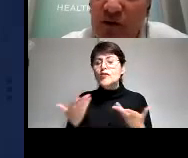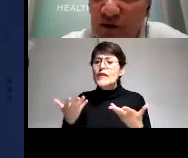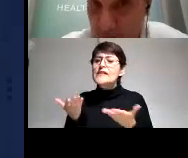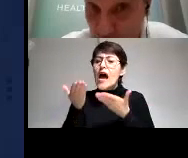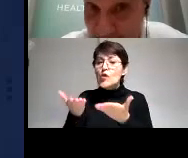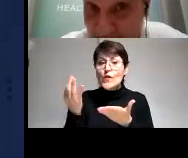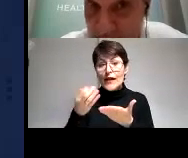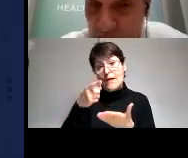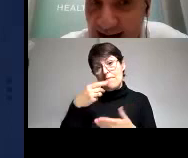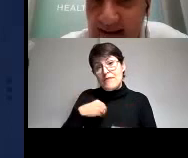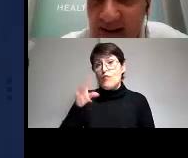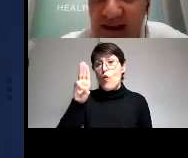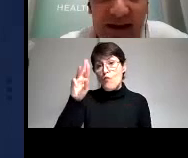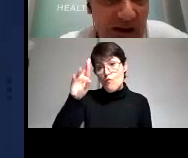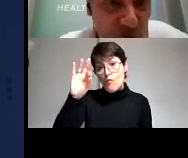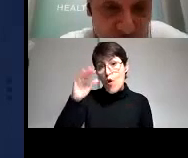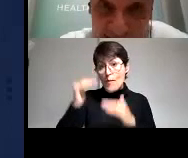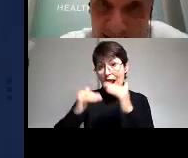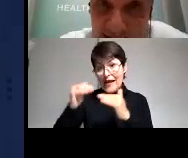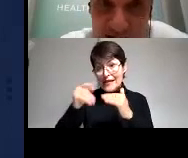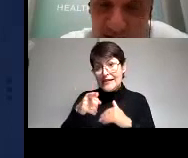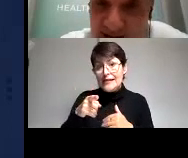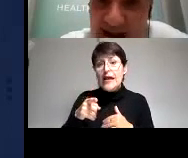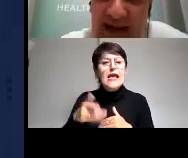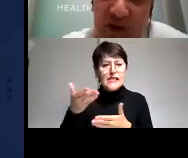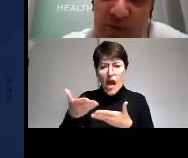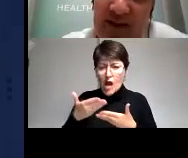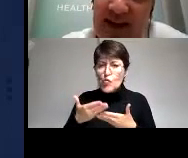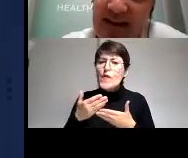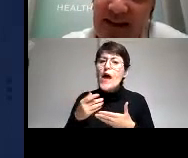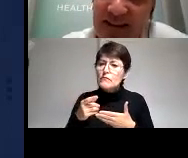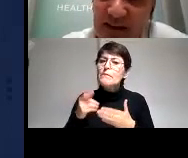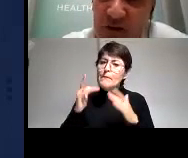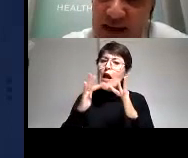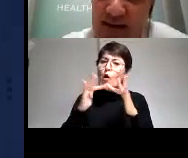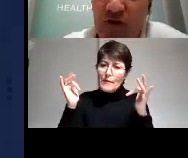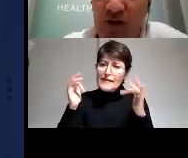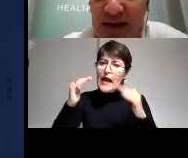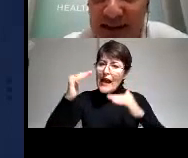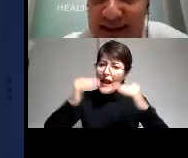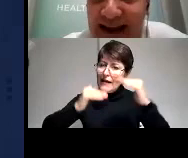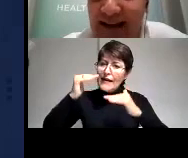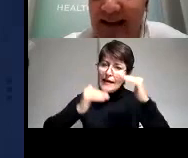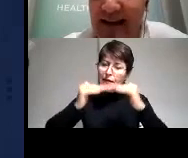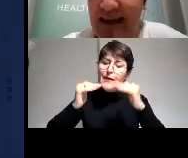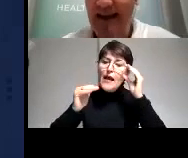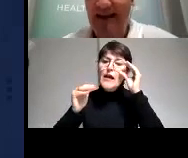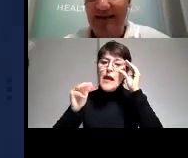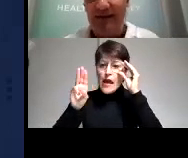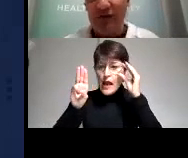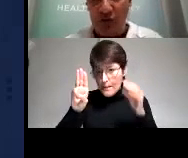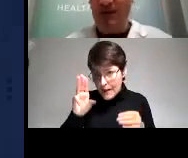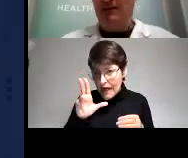es un producto que es el ProBalance. El ProBalance, que nos puede ayudar perfectamente a compensar este exceso de ácidos y evitar